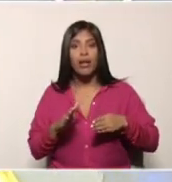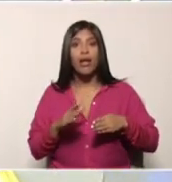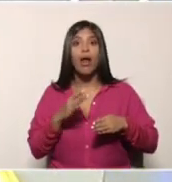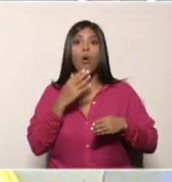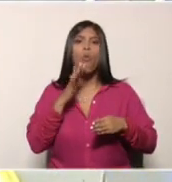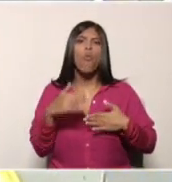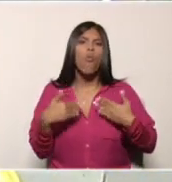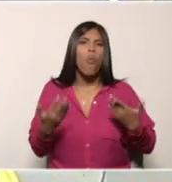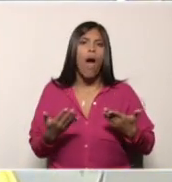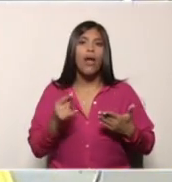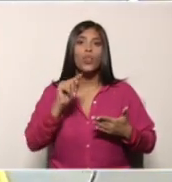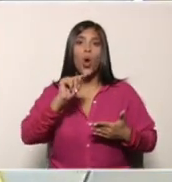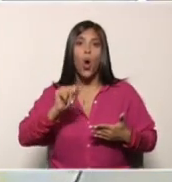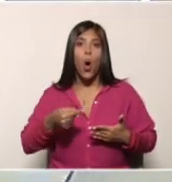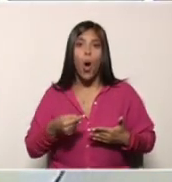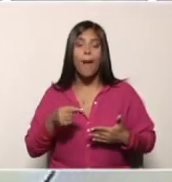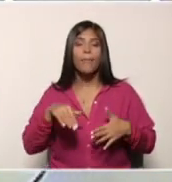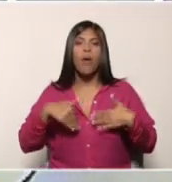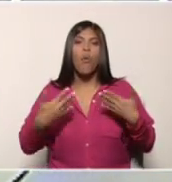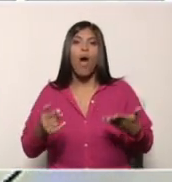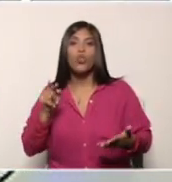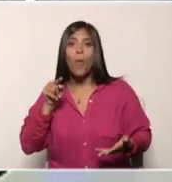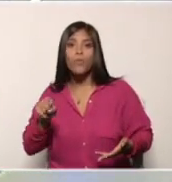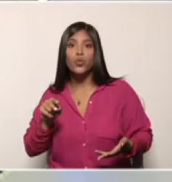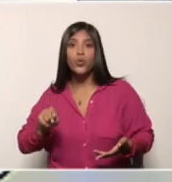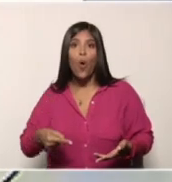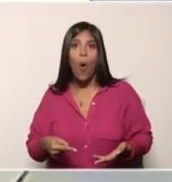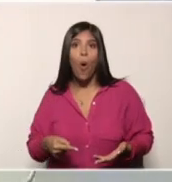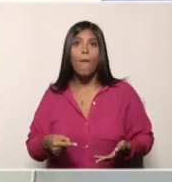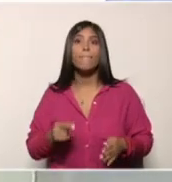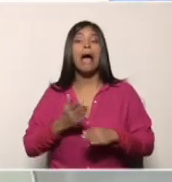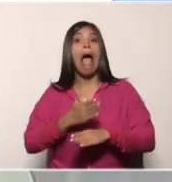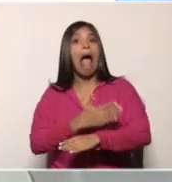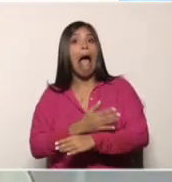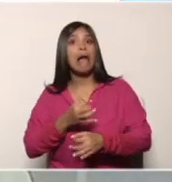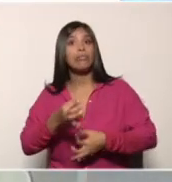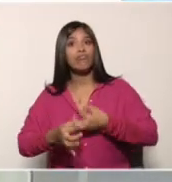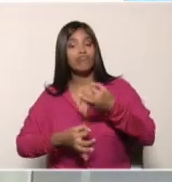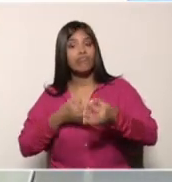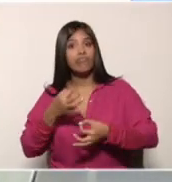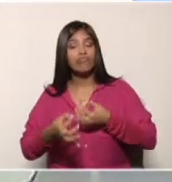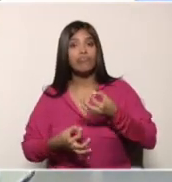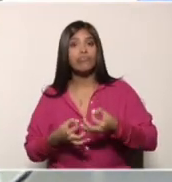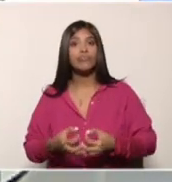utilizar el punto y coma. Como les decía, recuerden que uno de